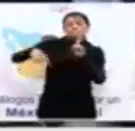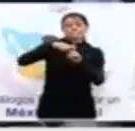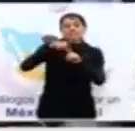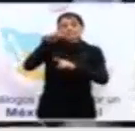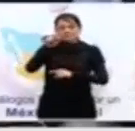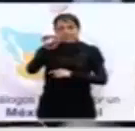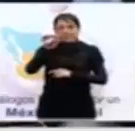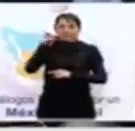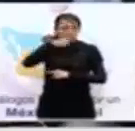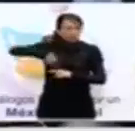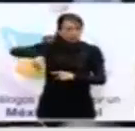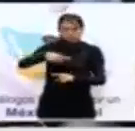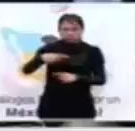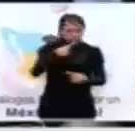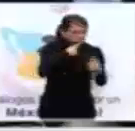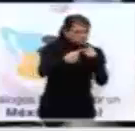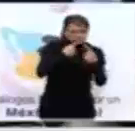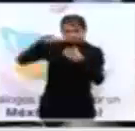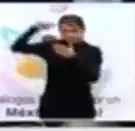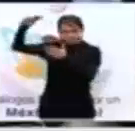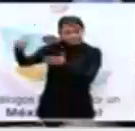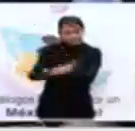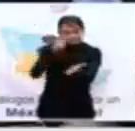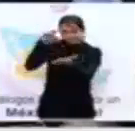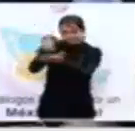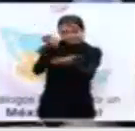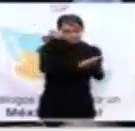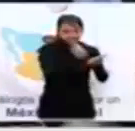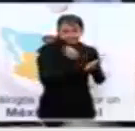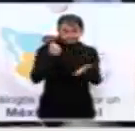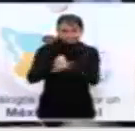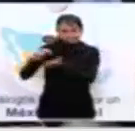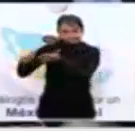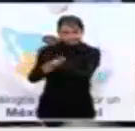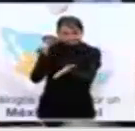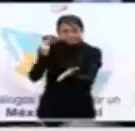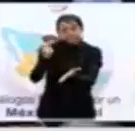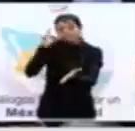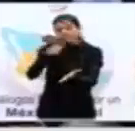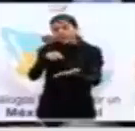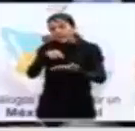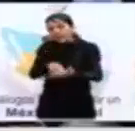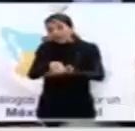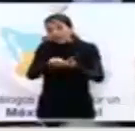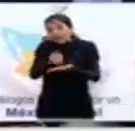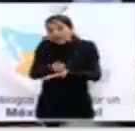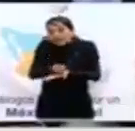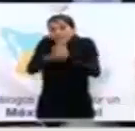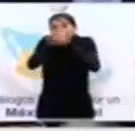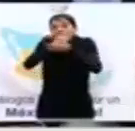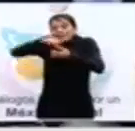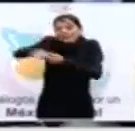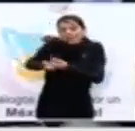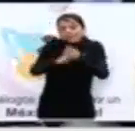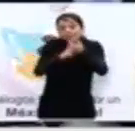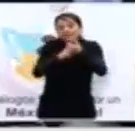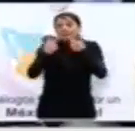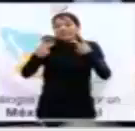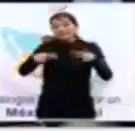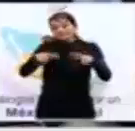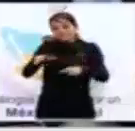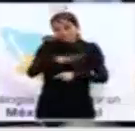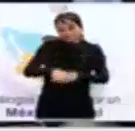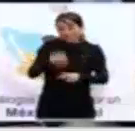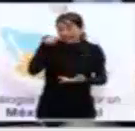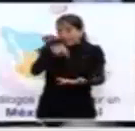en el cual se hace un acuerdo sobre economía verde como futuro de sustentabilidad de la humanidad. En esa economía verde se